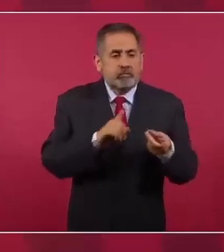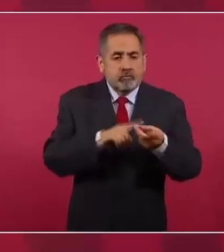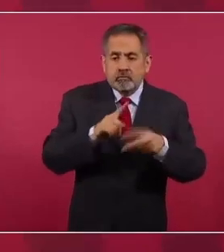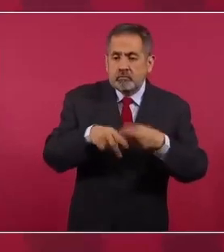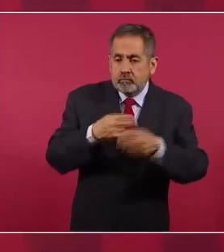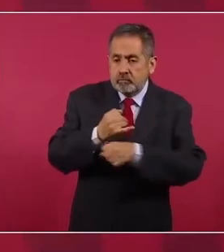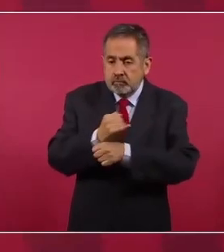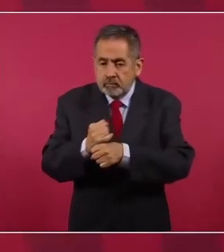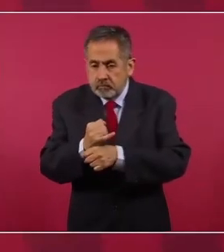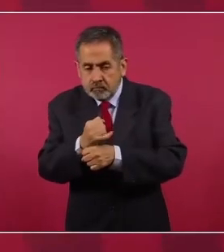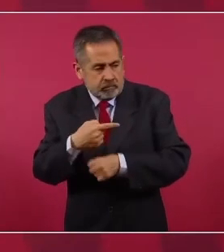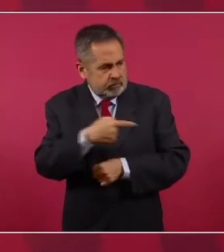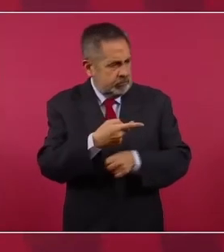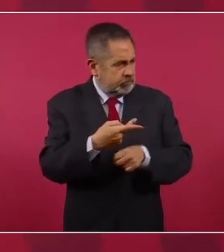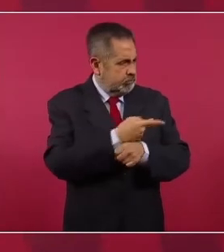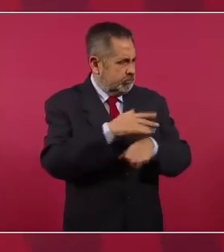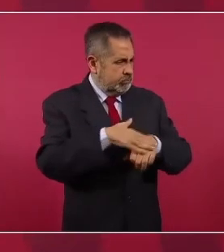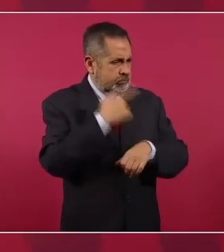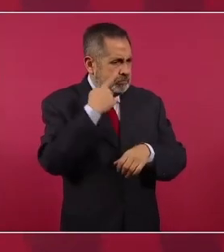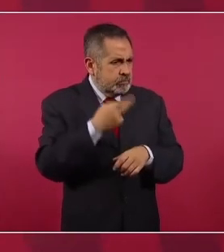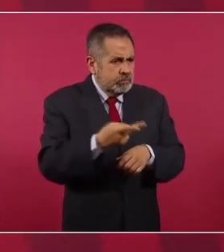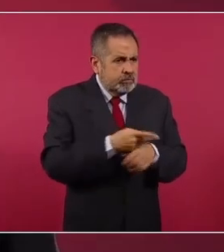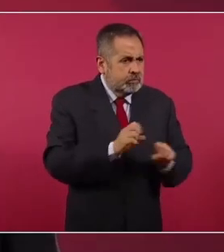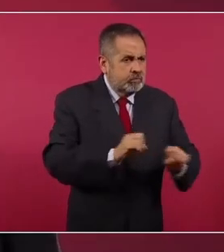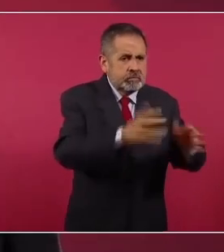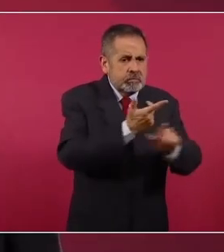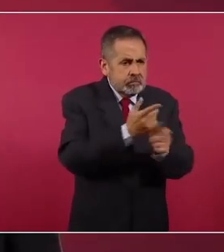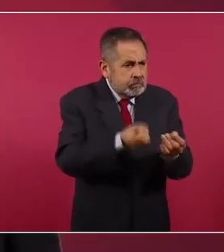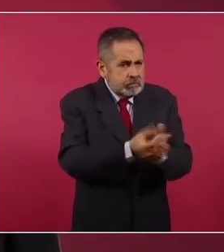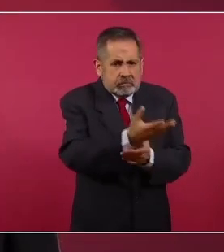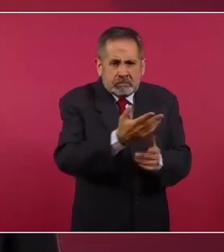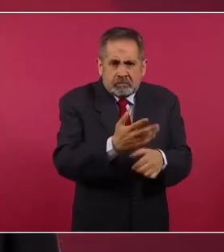proceso de investigación